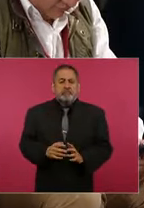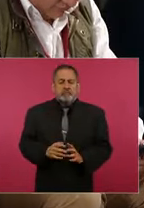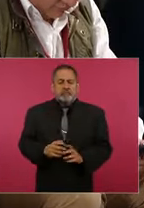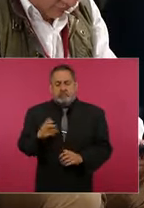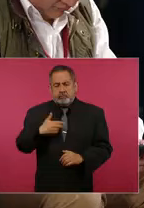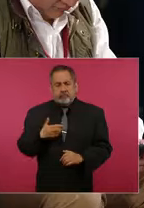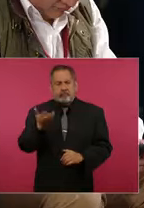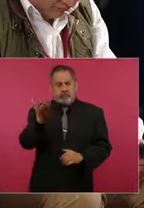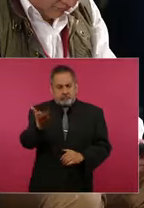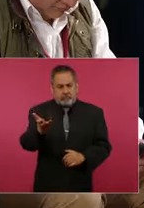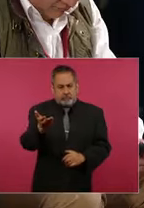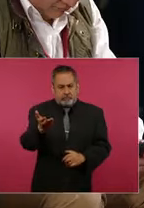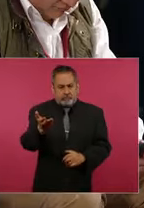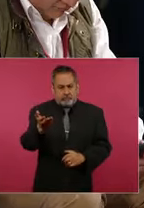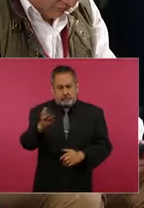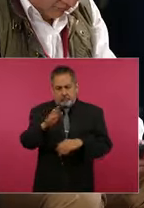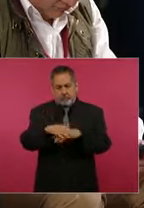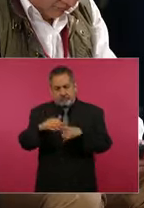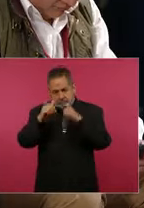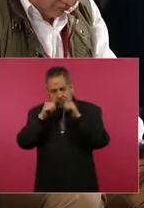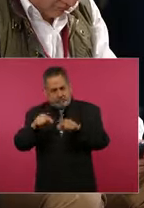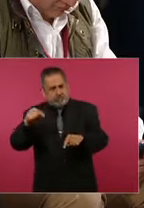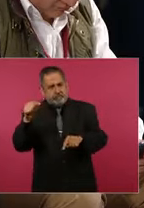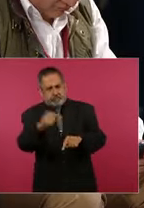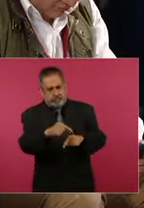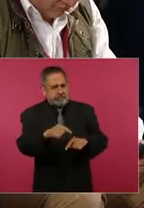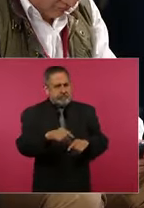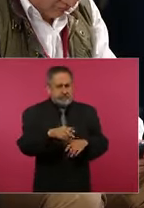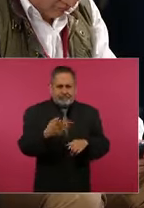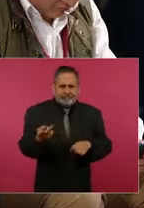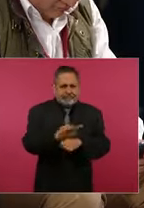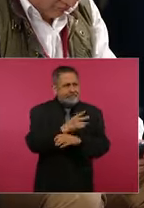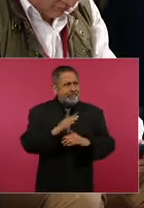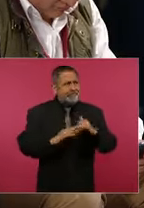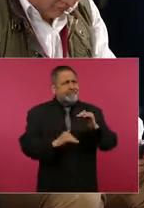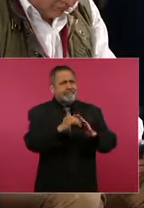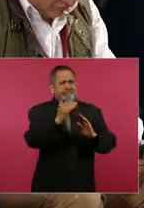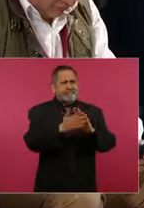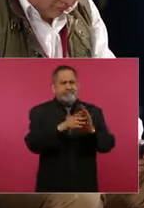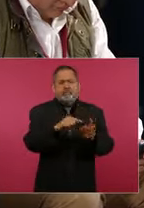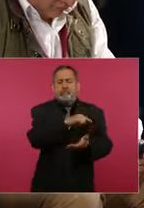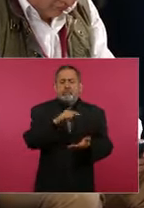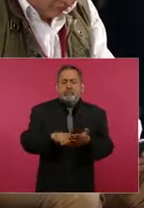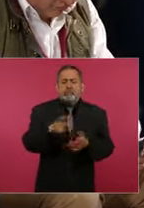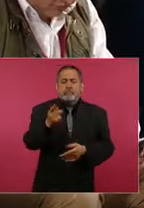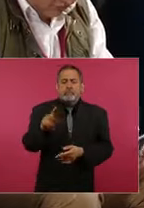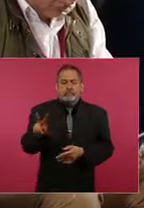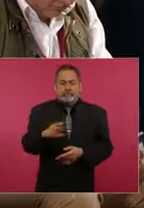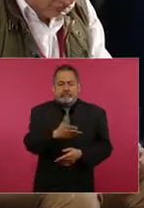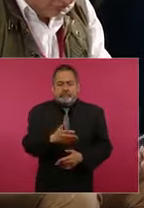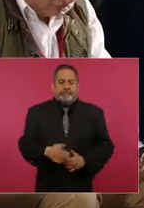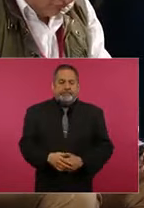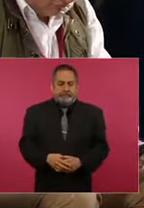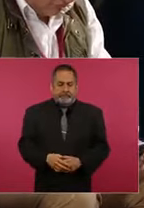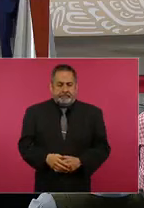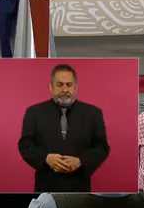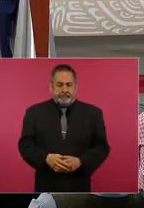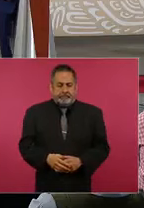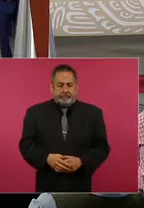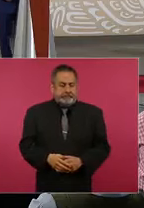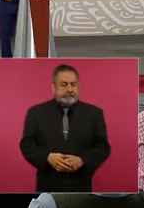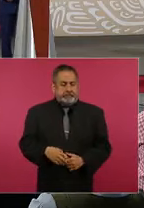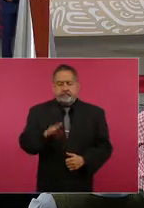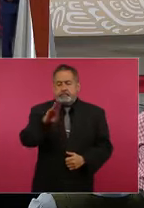le pido que pongan énfasis a esto de la construcción en Puerto Vallarta. Bueno, en Bahía de